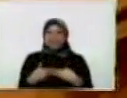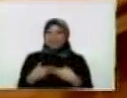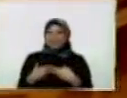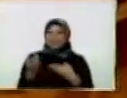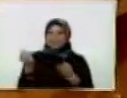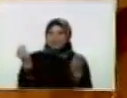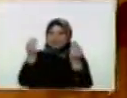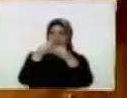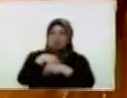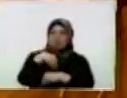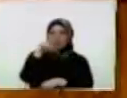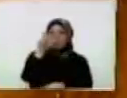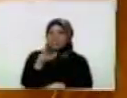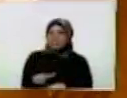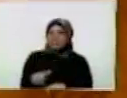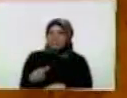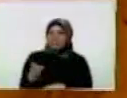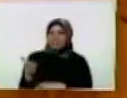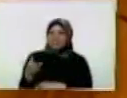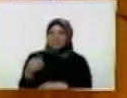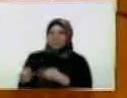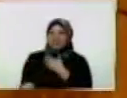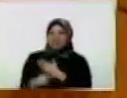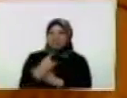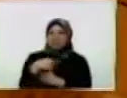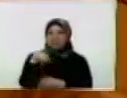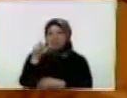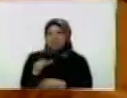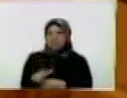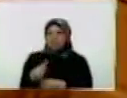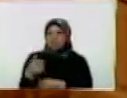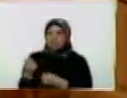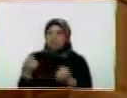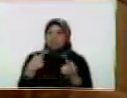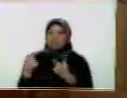un acuerdo y una negociación de paz, y ellos pedían allí